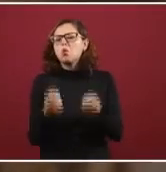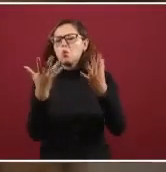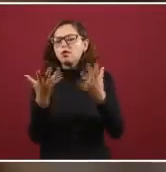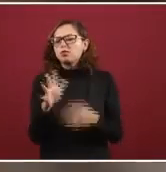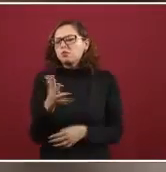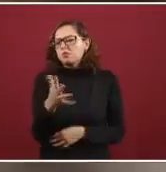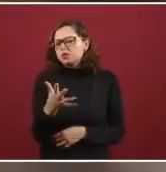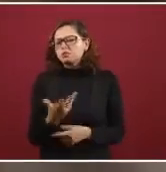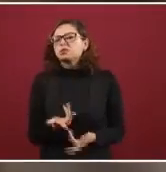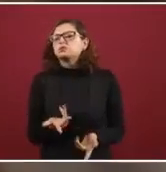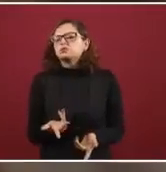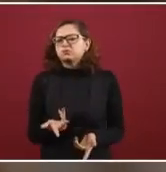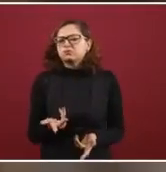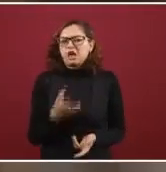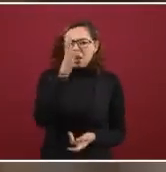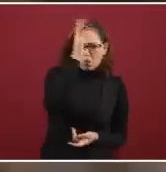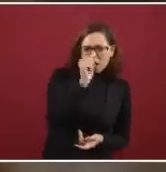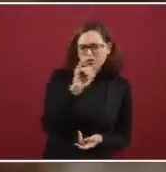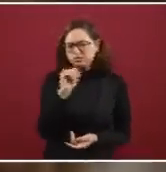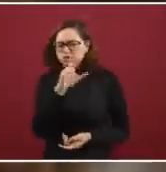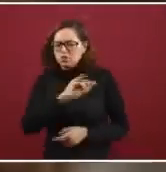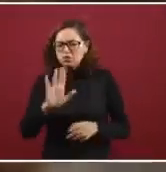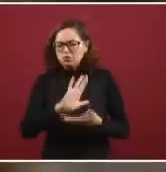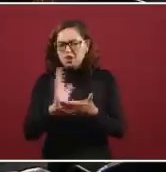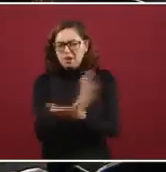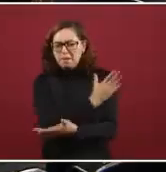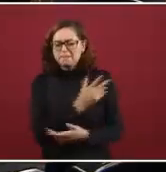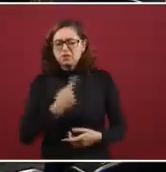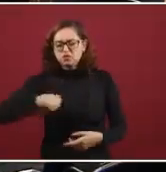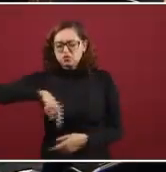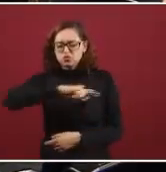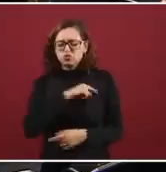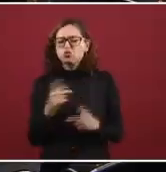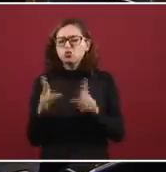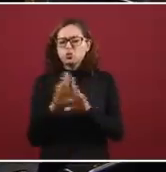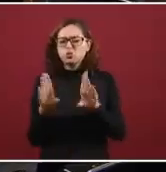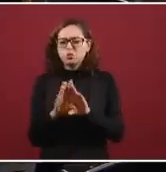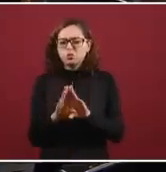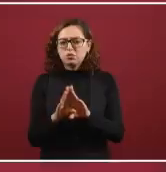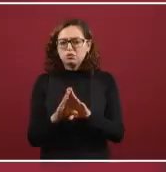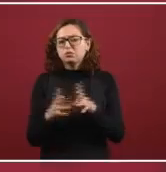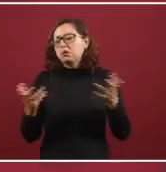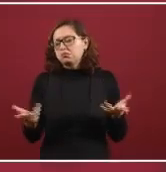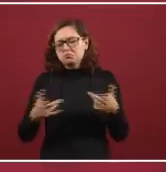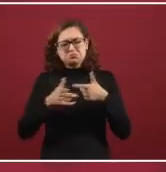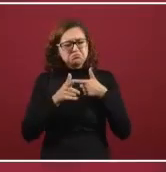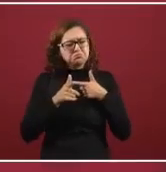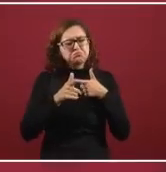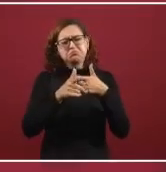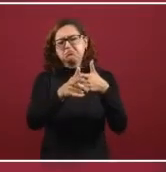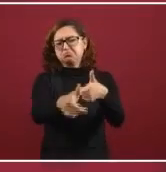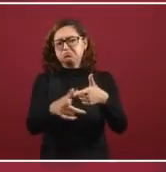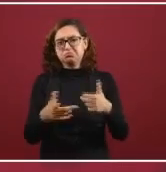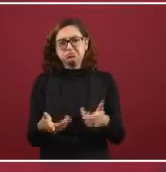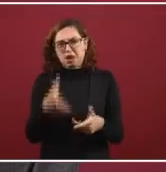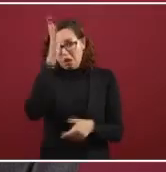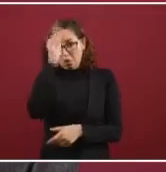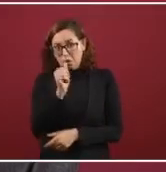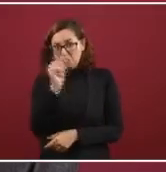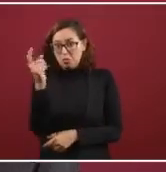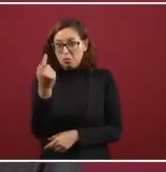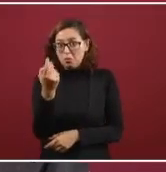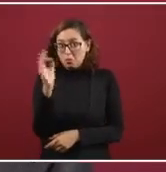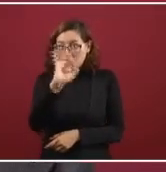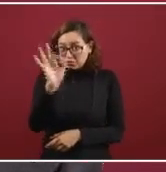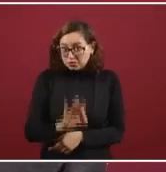más allá del compromiso con Estados Unidos? Nosotros vamos a seguir adelante y lo estaremos informando, pero no está pactado con Estados Unidos un número